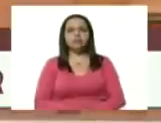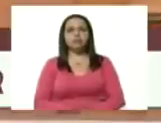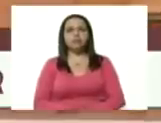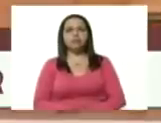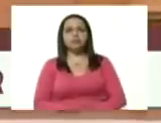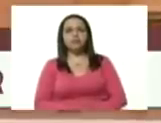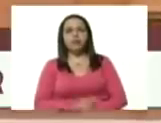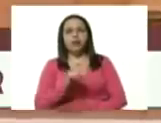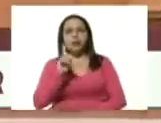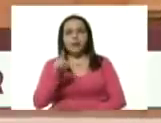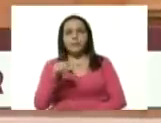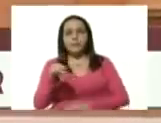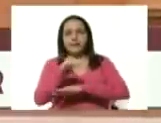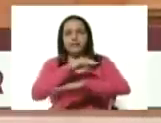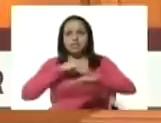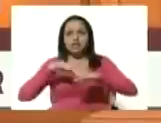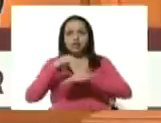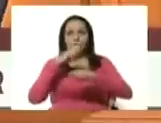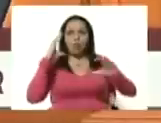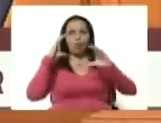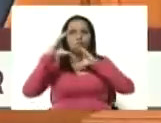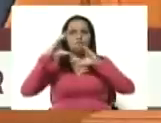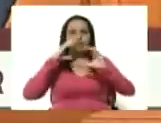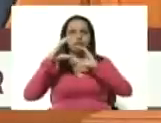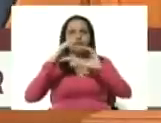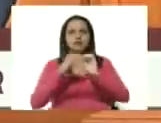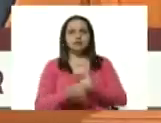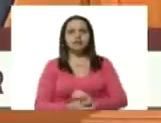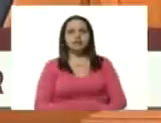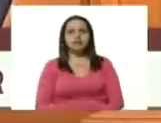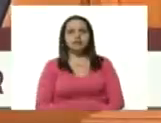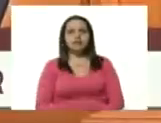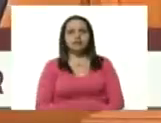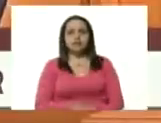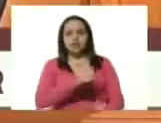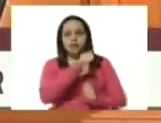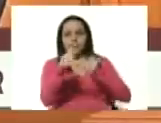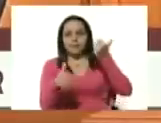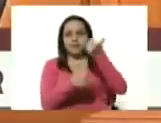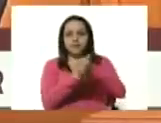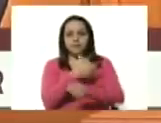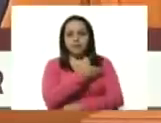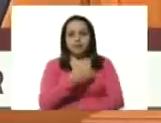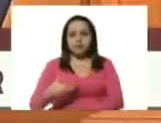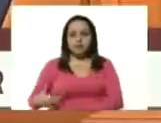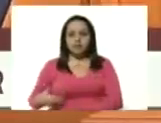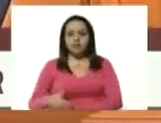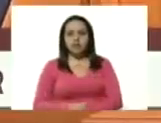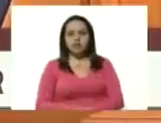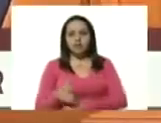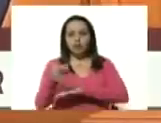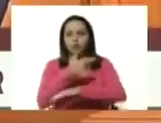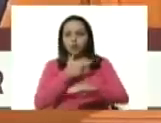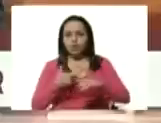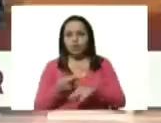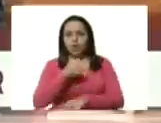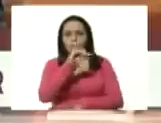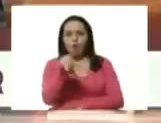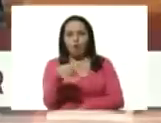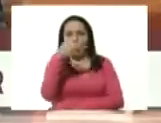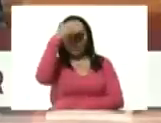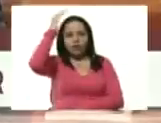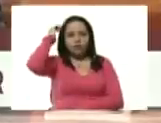compañero ministro de Comunicación y vicepresidente sectorial de gobierno, Jorge Rodríguez,